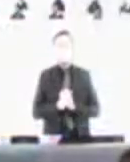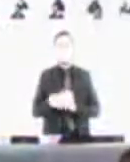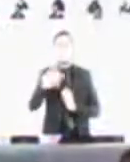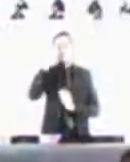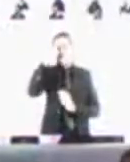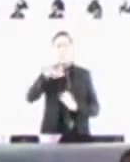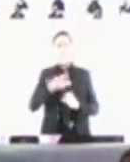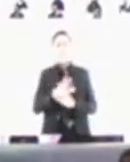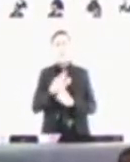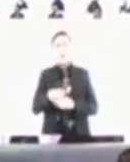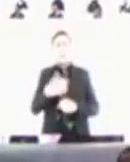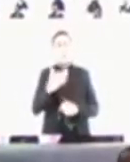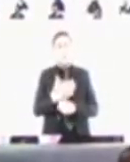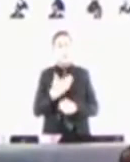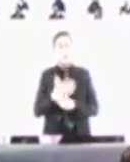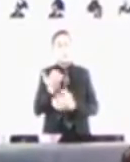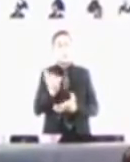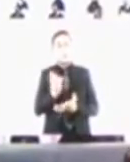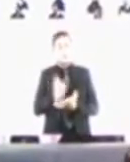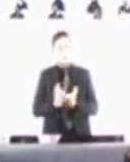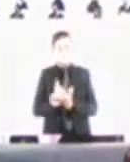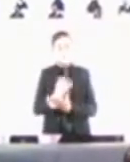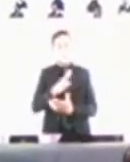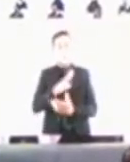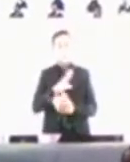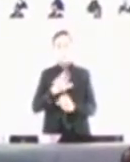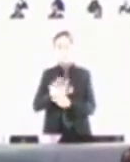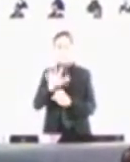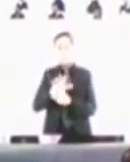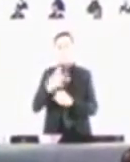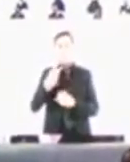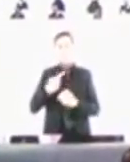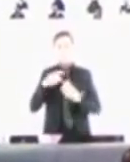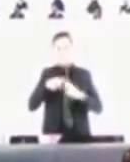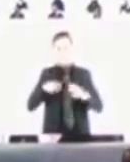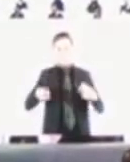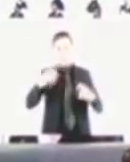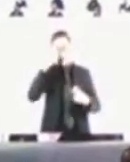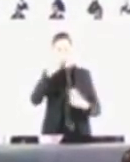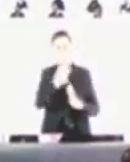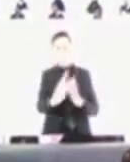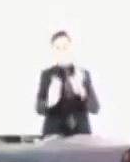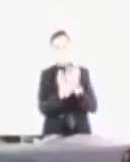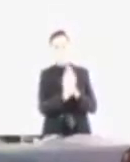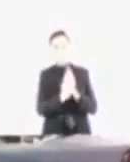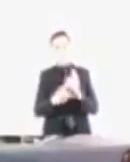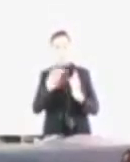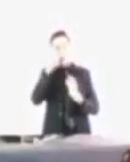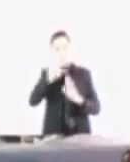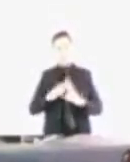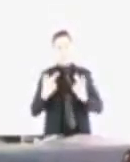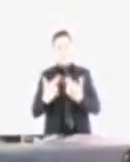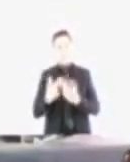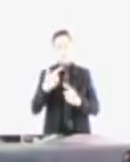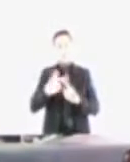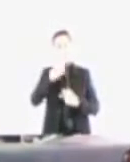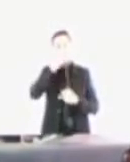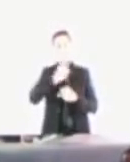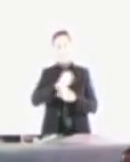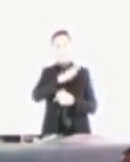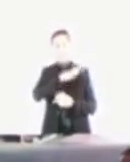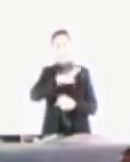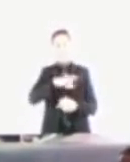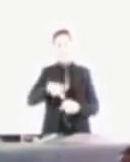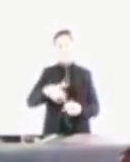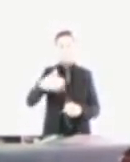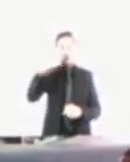de determinar si se cuenta con las asistencias requeridas legalmente para sesionar, se solicita al secretario general del